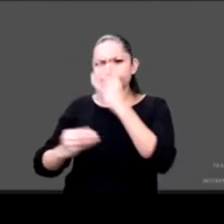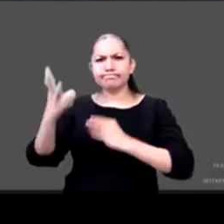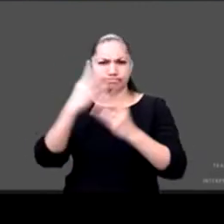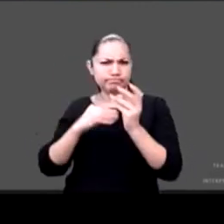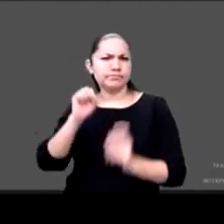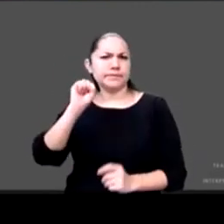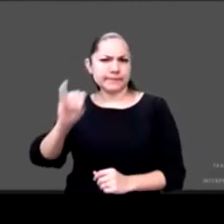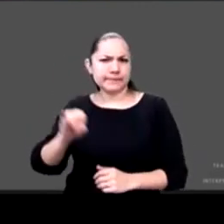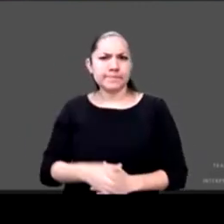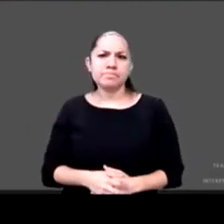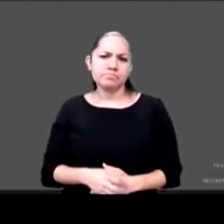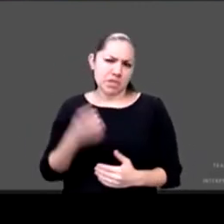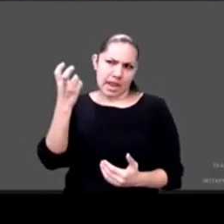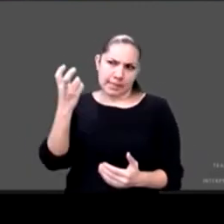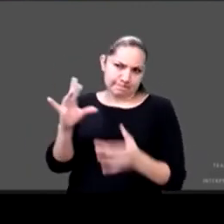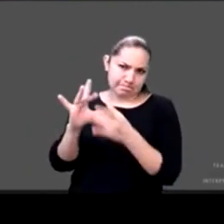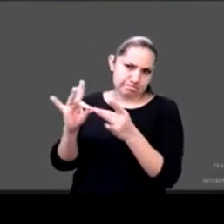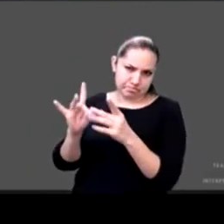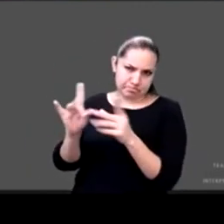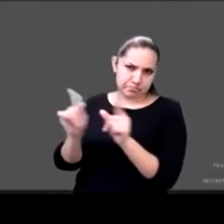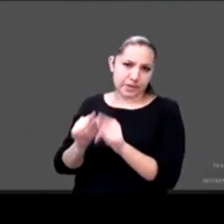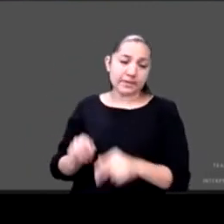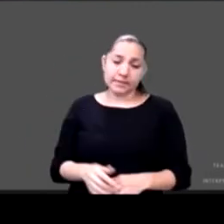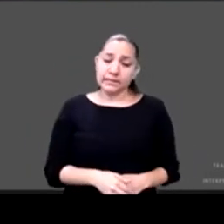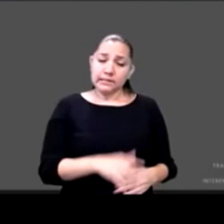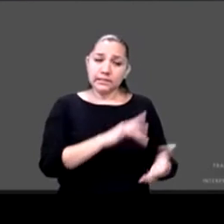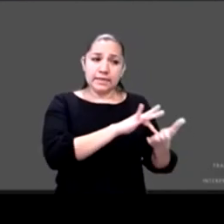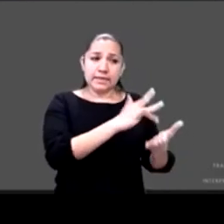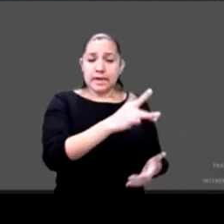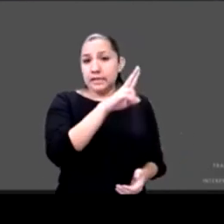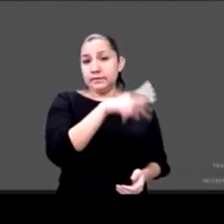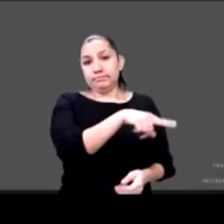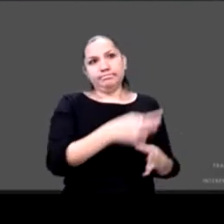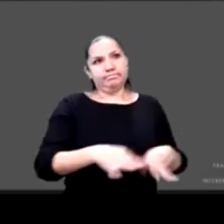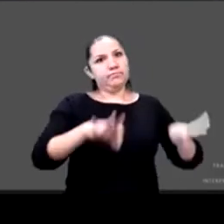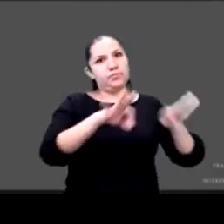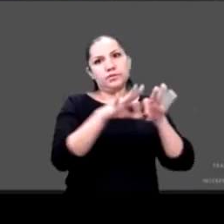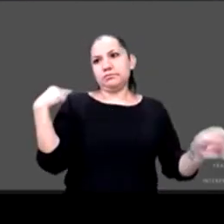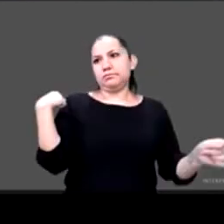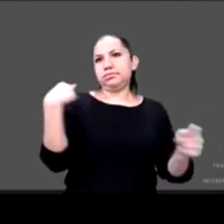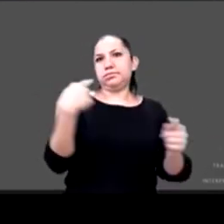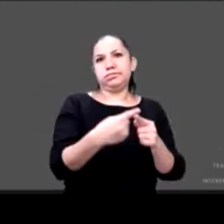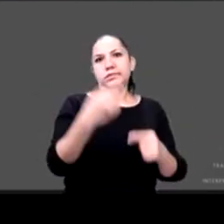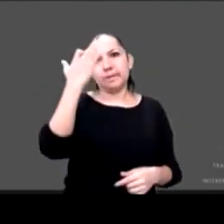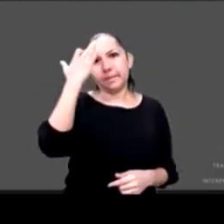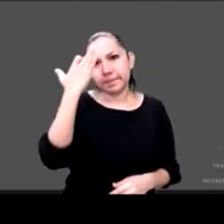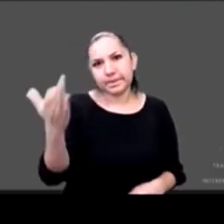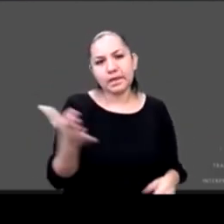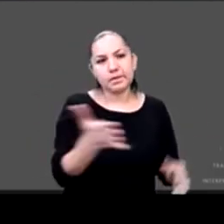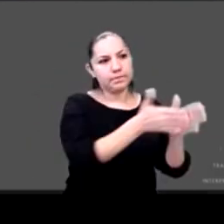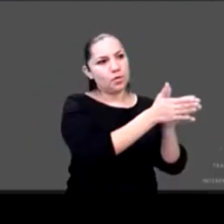tremenda. Y por supuesto que a veces la cabeza y las emociones no nos dan para estar cargando. Y no queremos ni